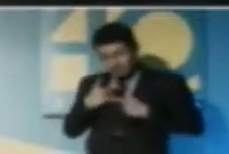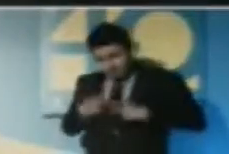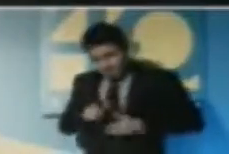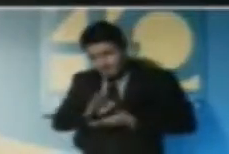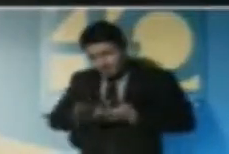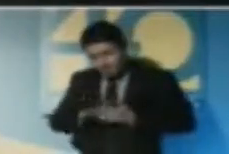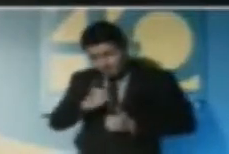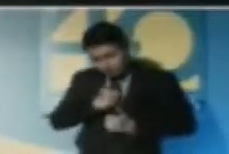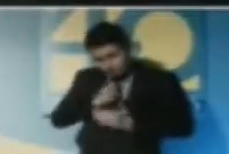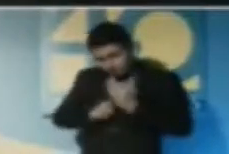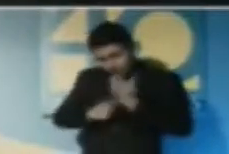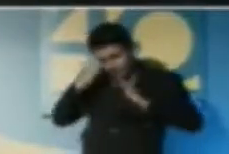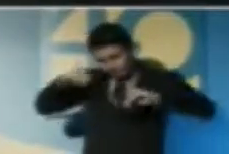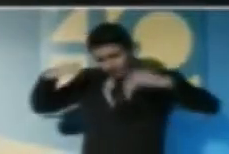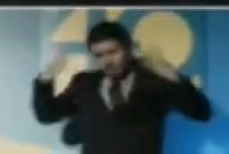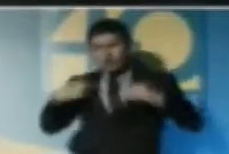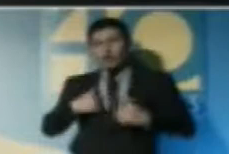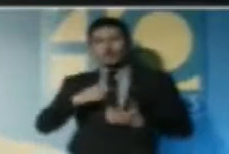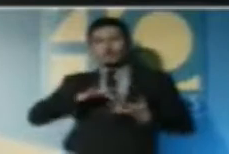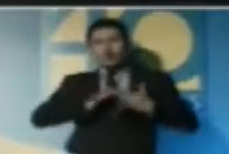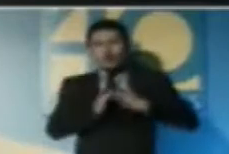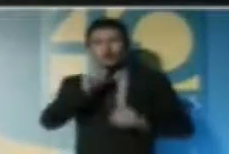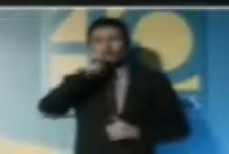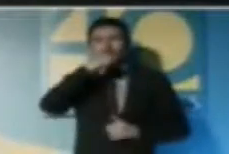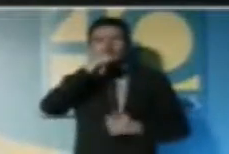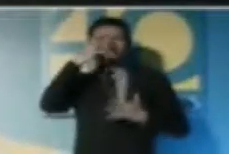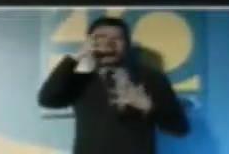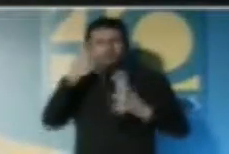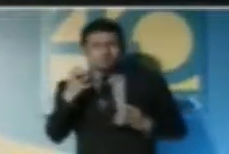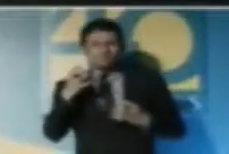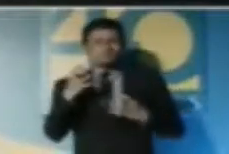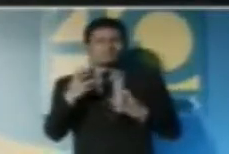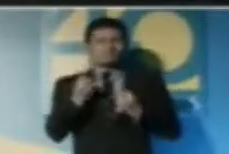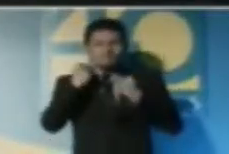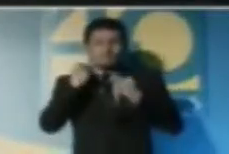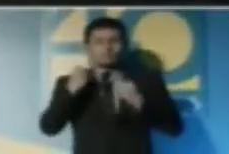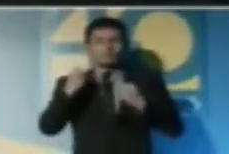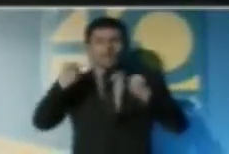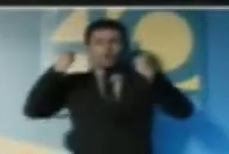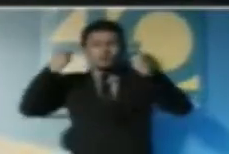podamos liberar el dolor, la frustración, la angustia y rechazar